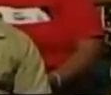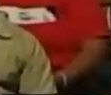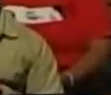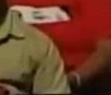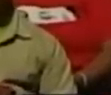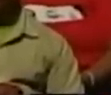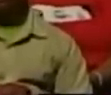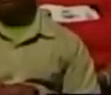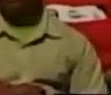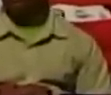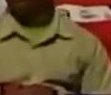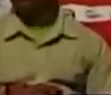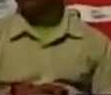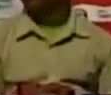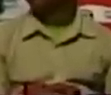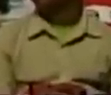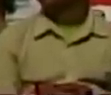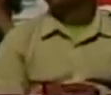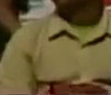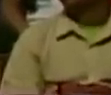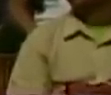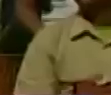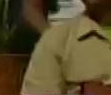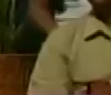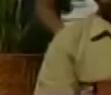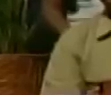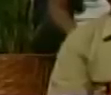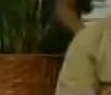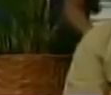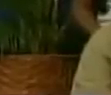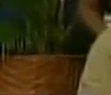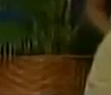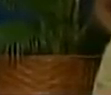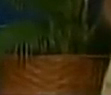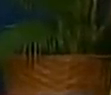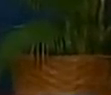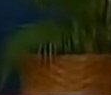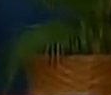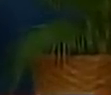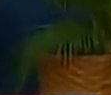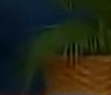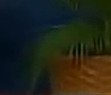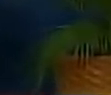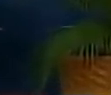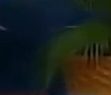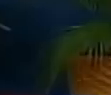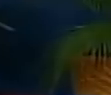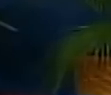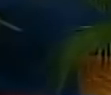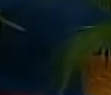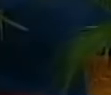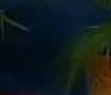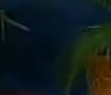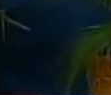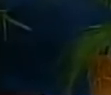paz. Por supuesto que defendiéndonos, pero no vamos a caer en provocaciones, pero no nos vamos a dejar en broma tampoco.